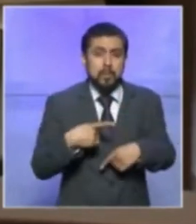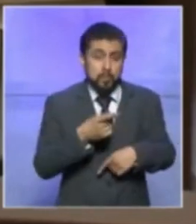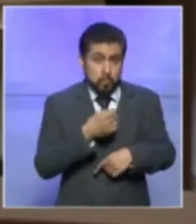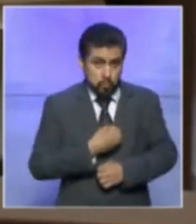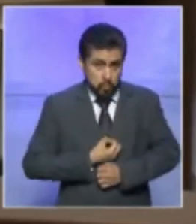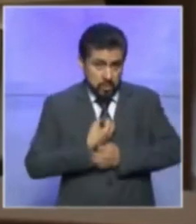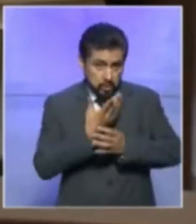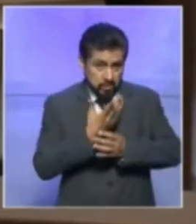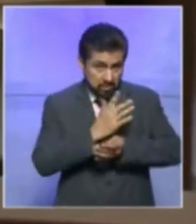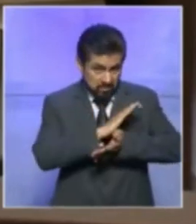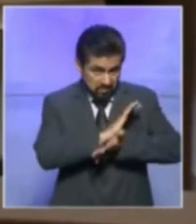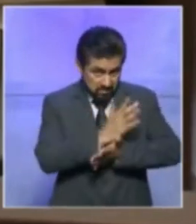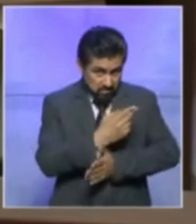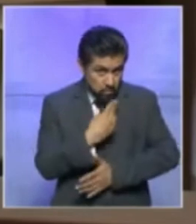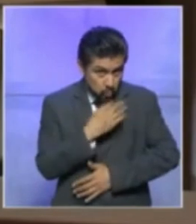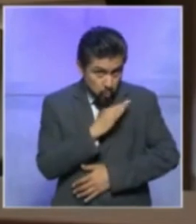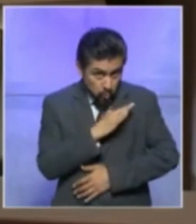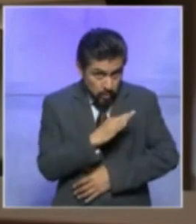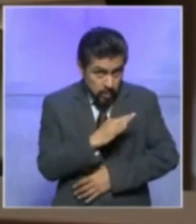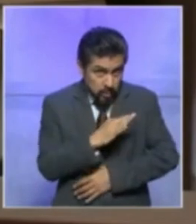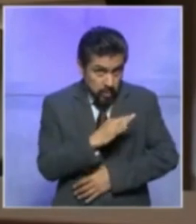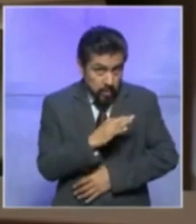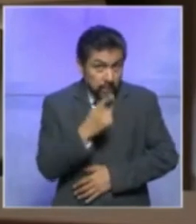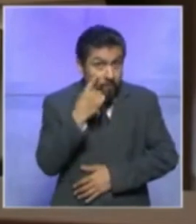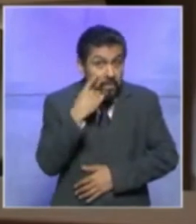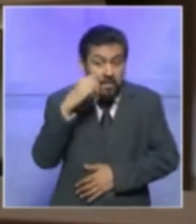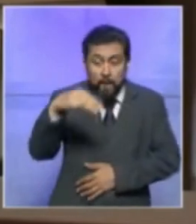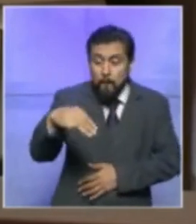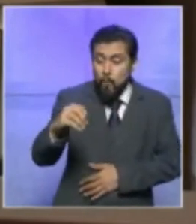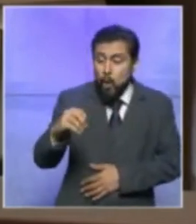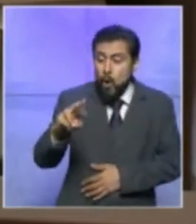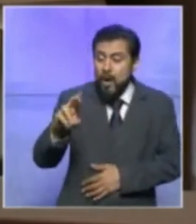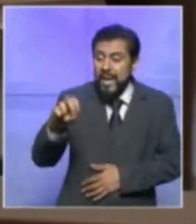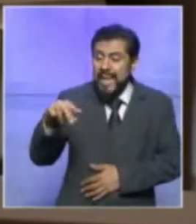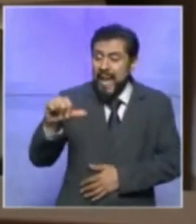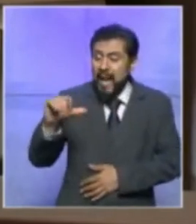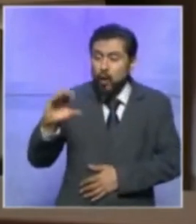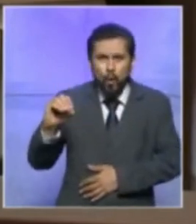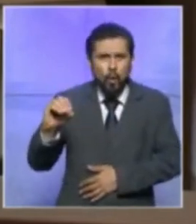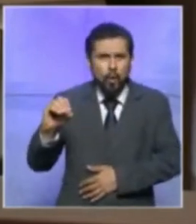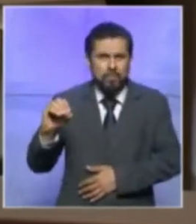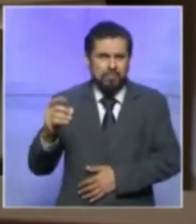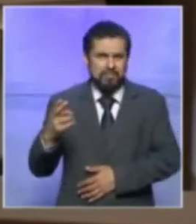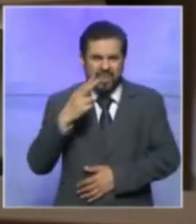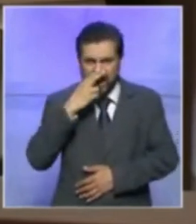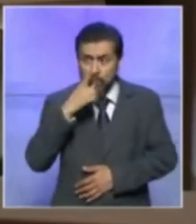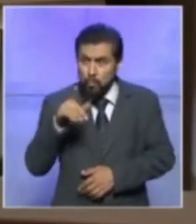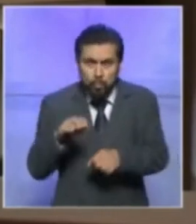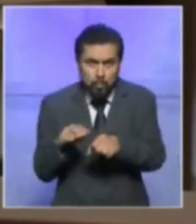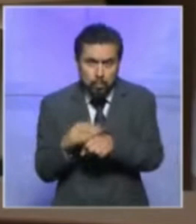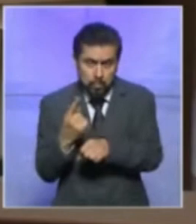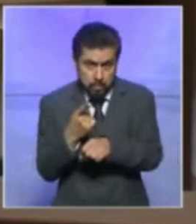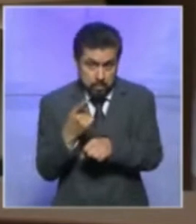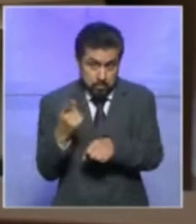discriminatorias, particularmente en este caso fue la expresión morenaco, es decir, naco, en pocas palabras. Comparto que la queja no